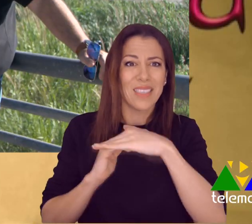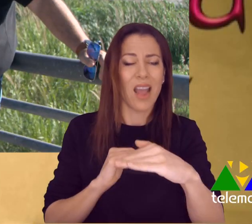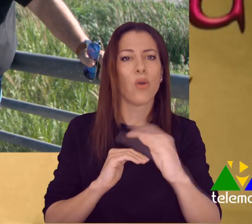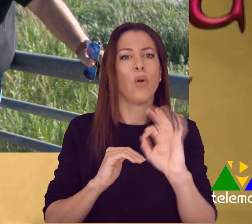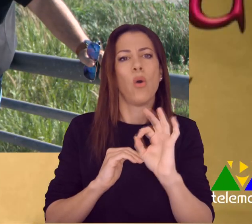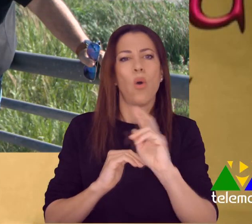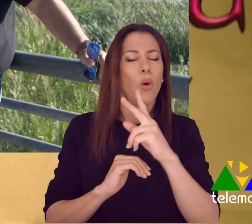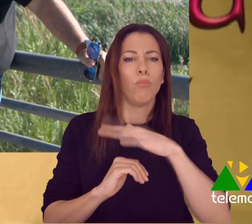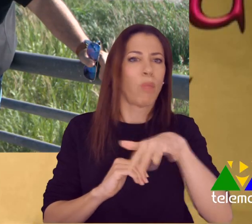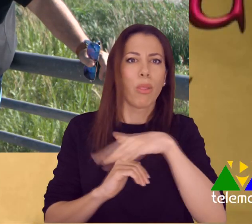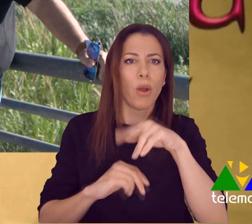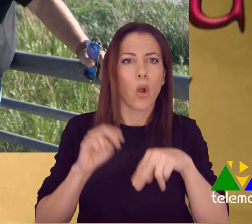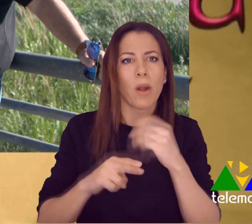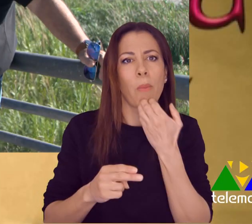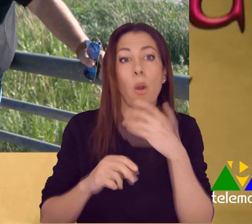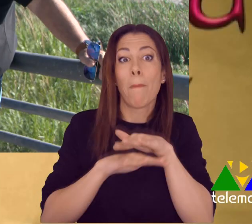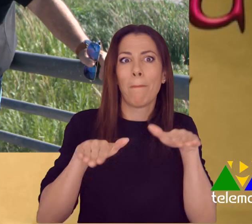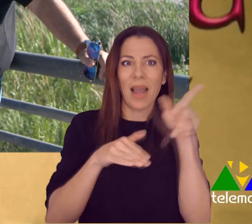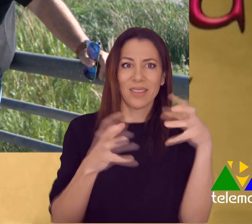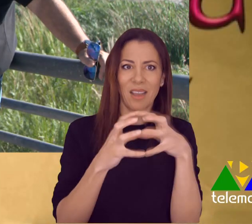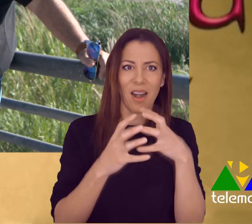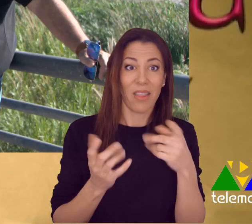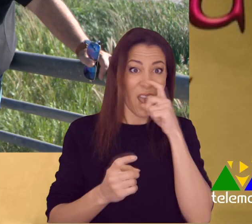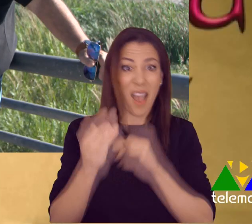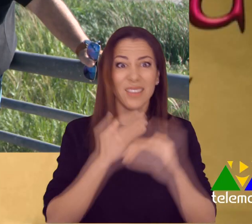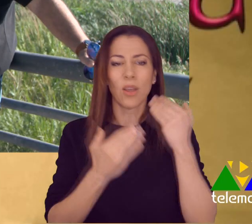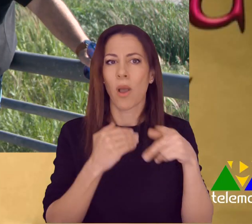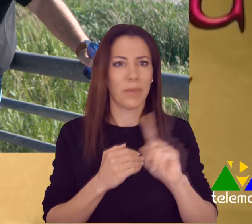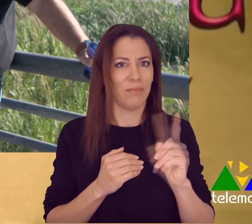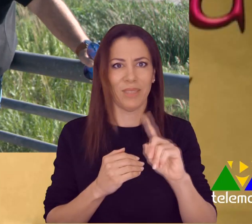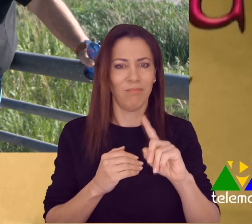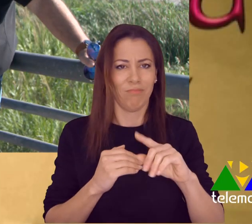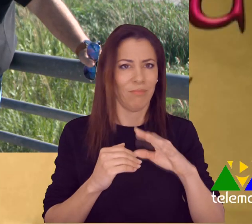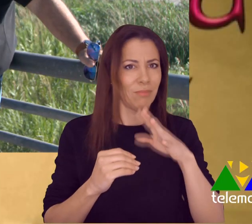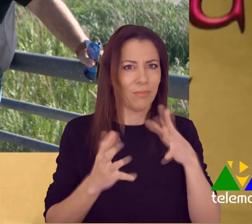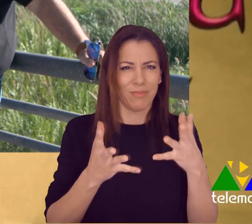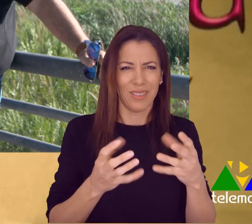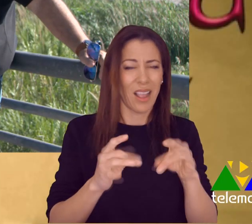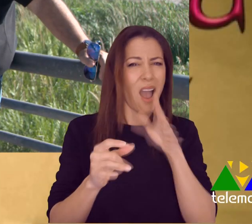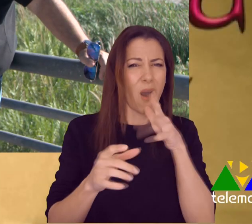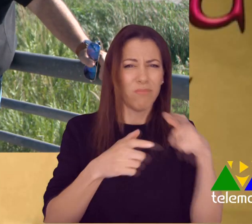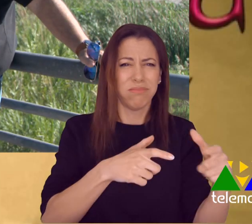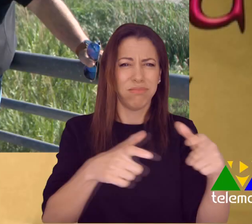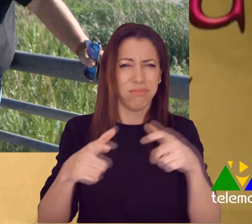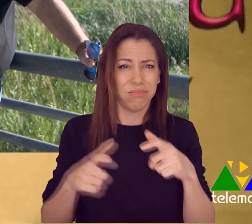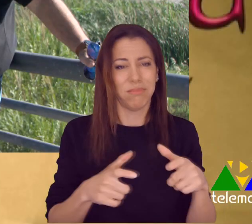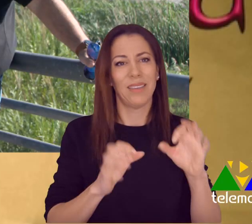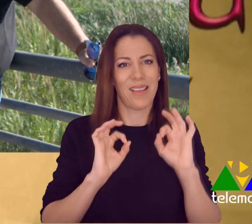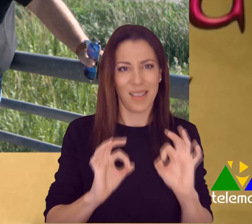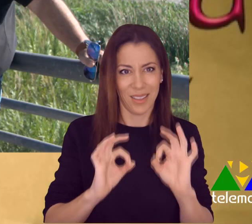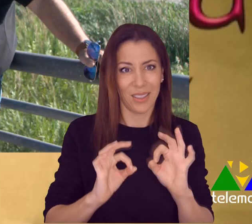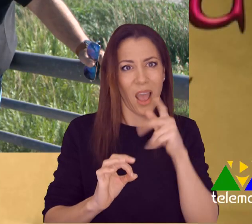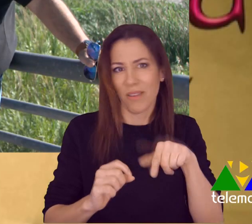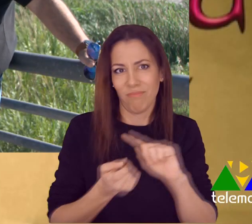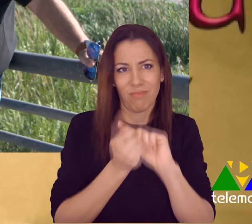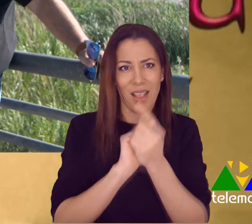zona urbana hoy, o puede ser Playa Granada, donde antiguamente lo que había eran albuferas y zona de pantano,